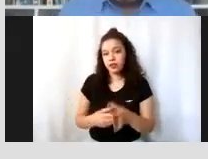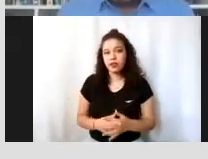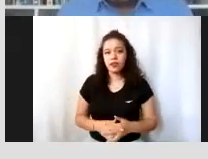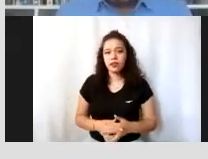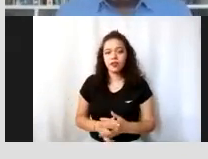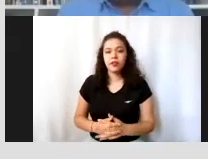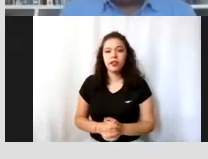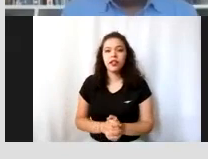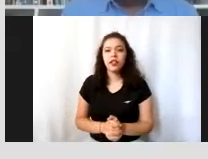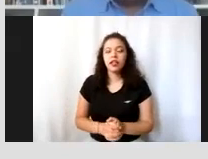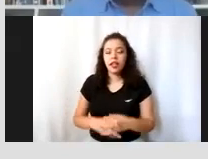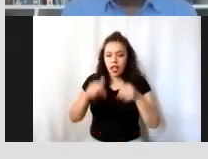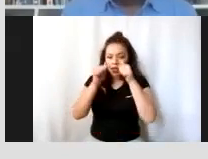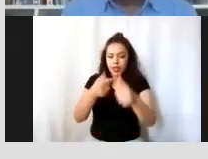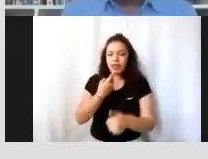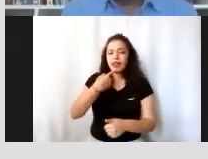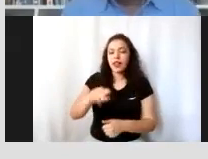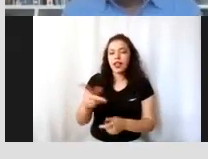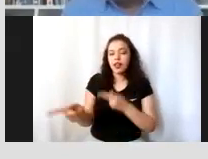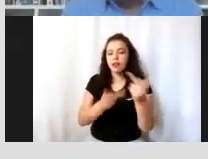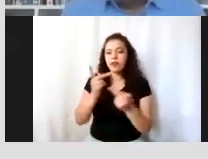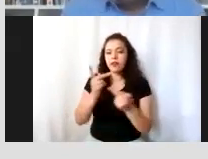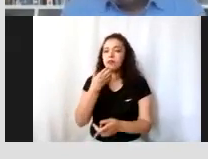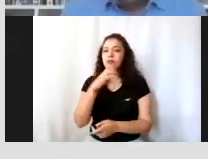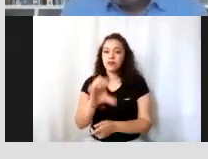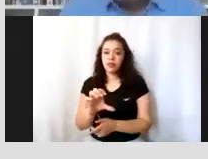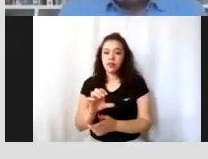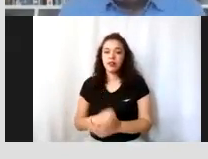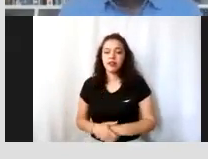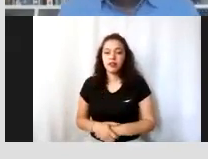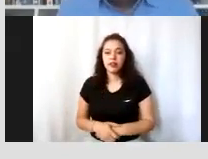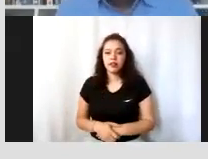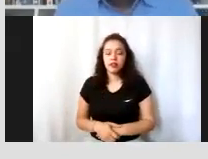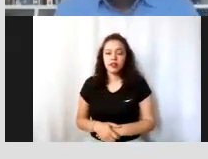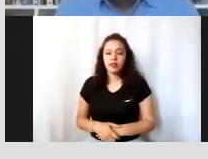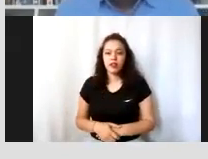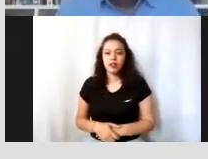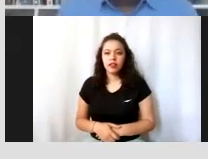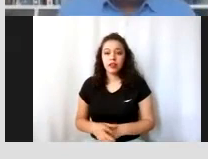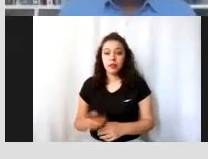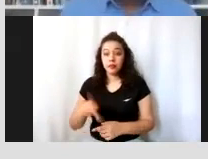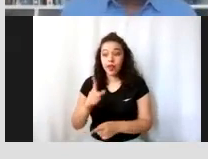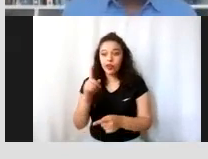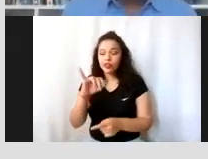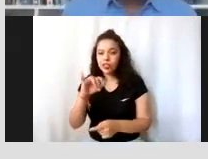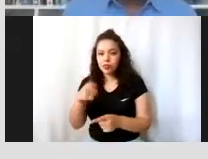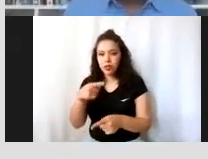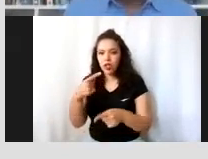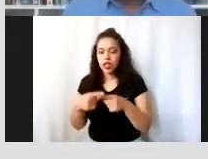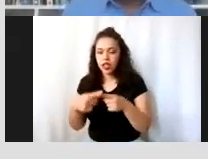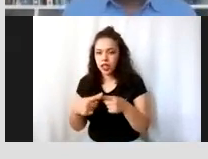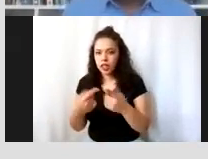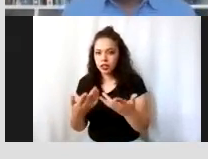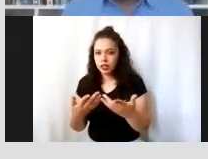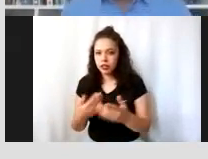Atender cualquier queja, pregunta o comentario, ahí yo establecería de quién. Cualquier queja, pregunta o